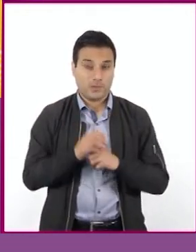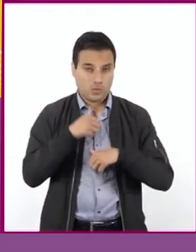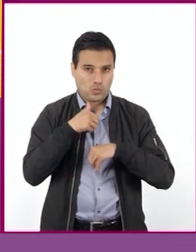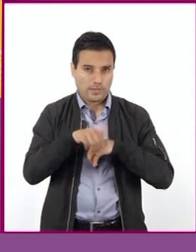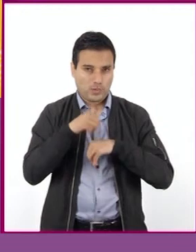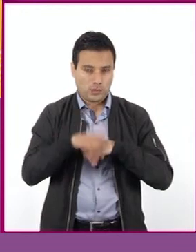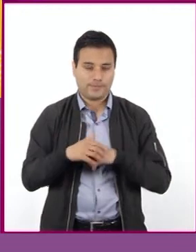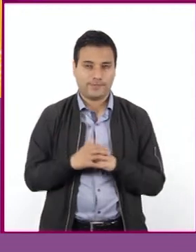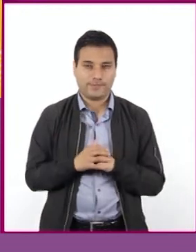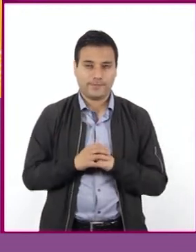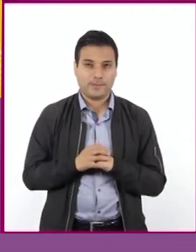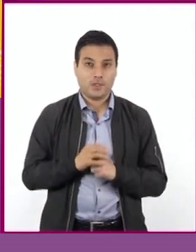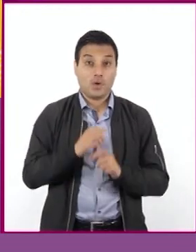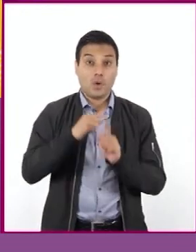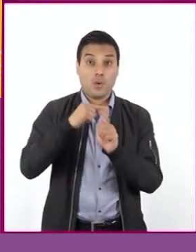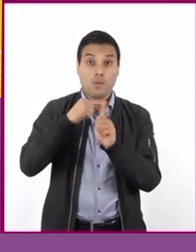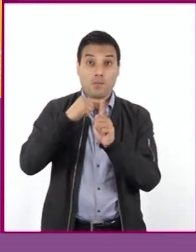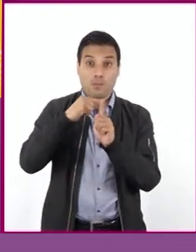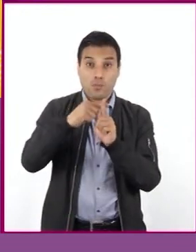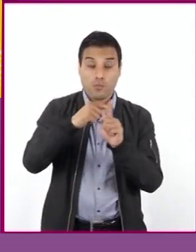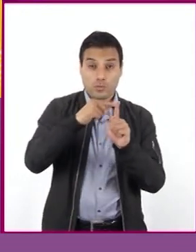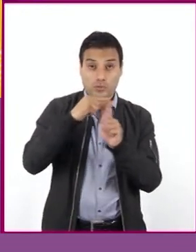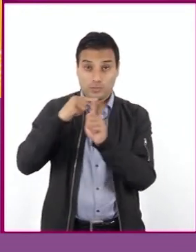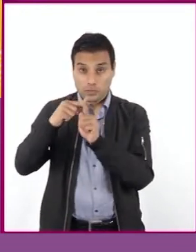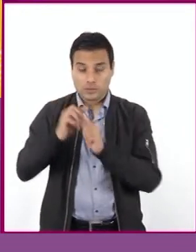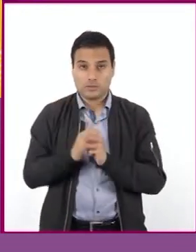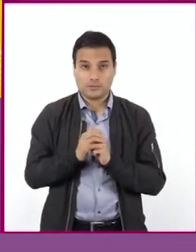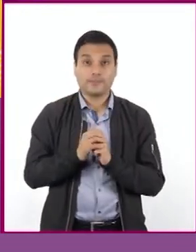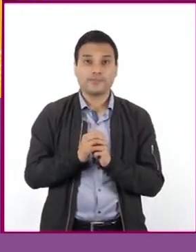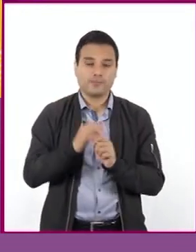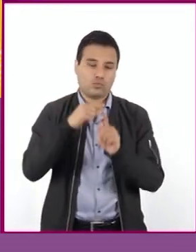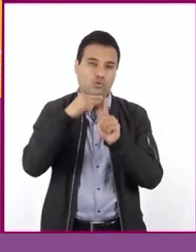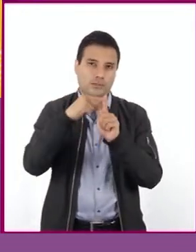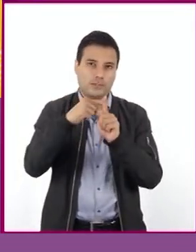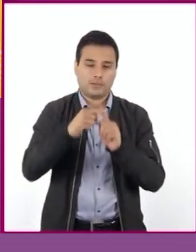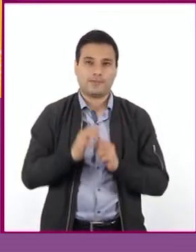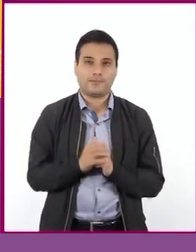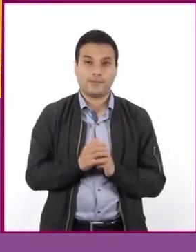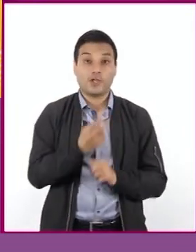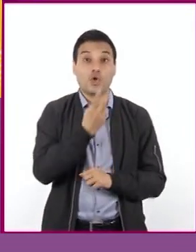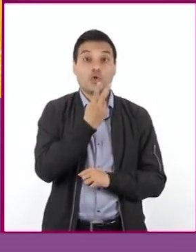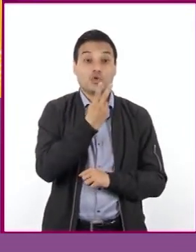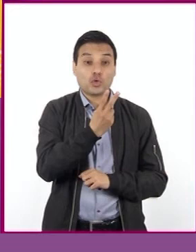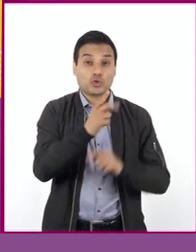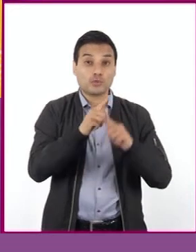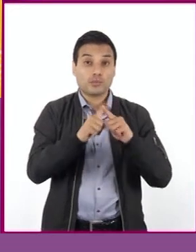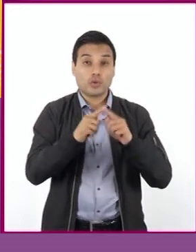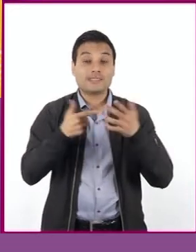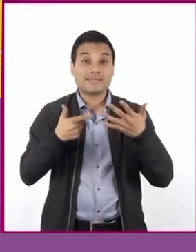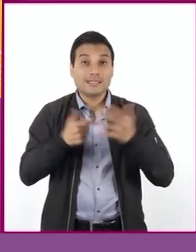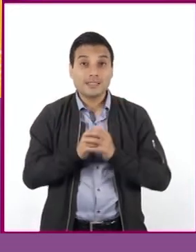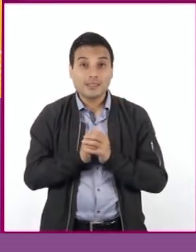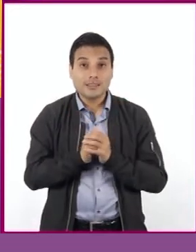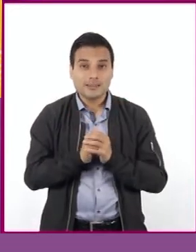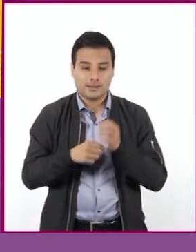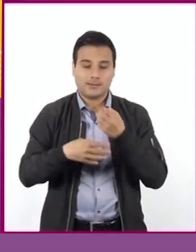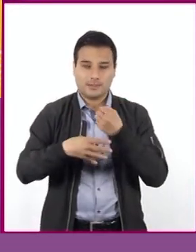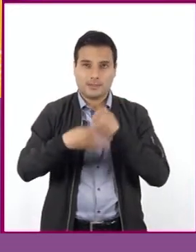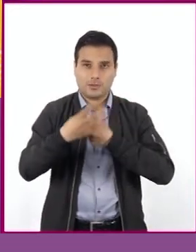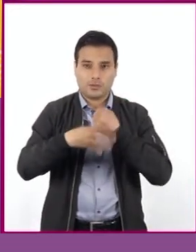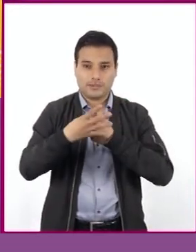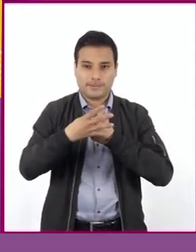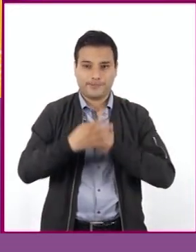numéricos, positivo por positivo es igual a positivo. 2 por 7 es igual a